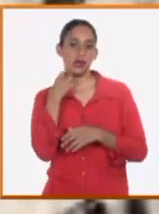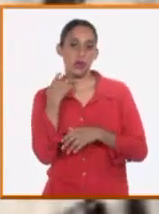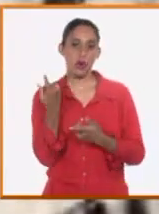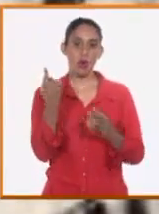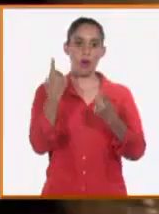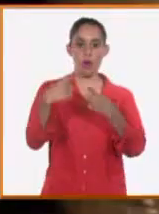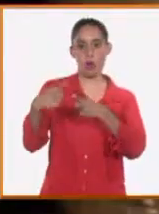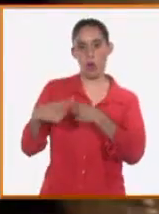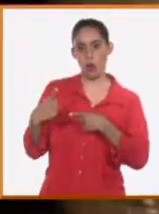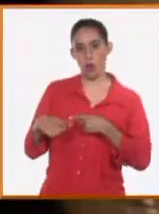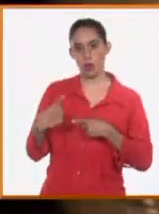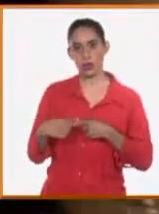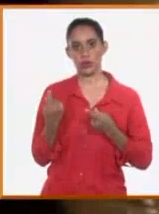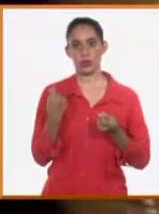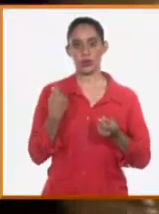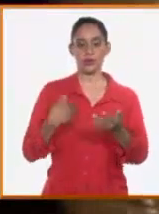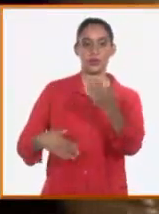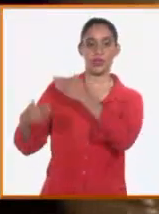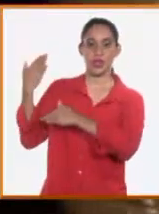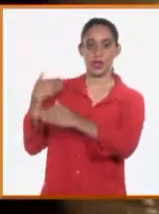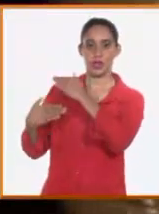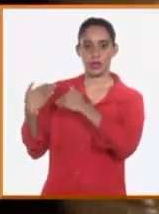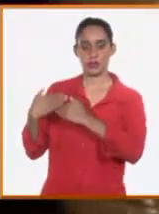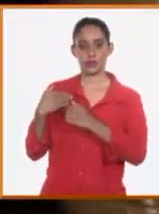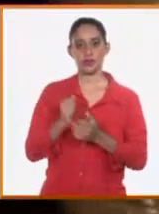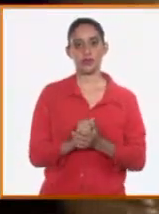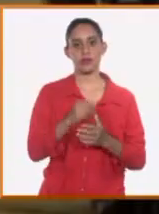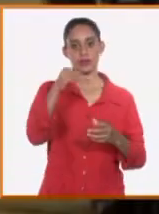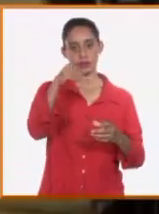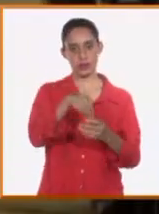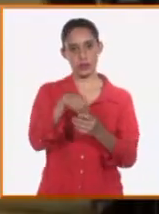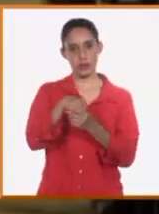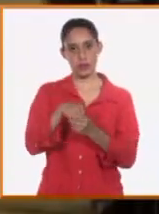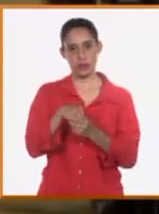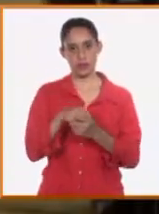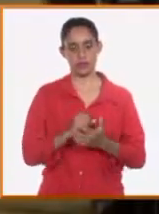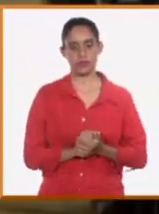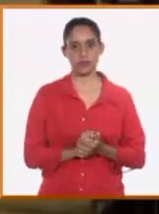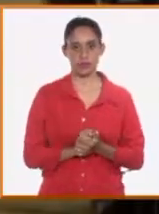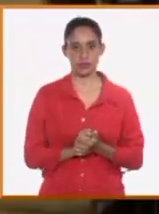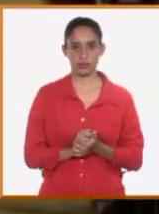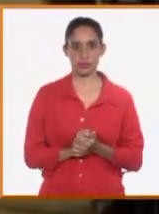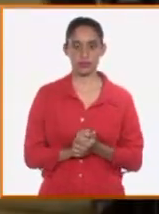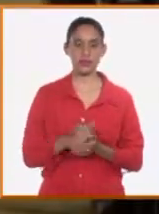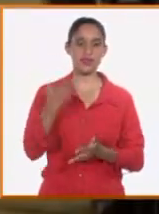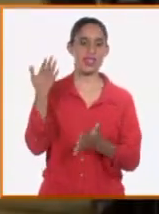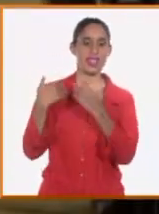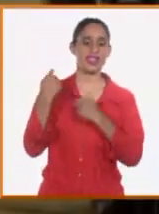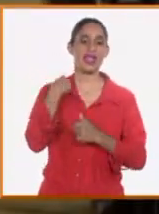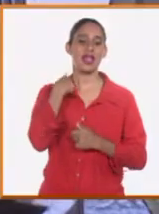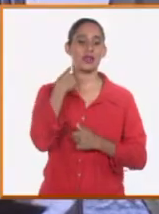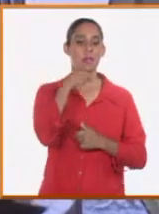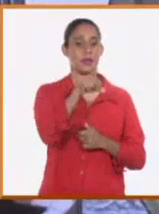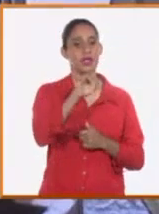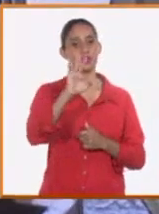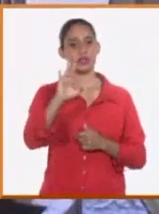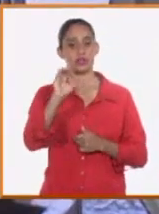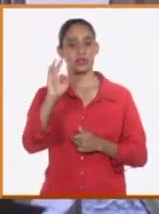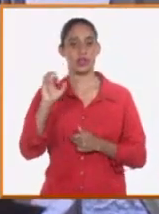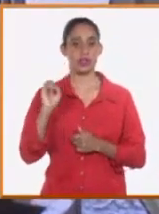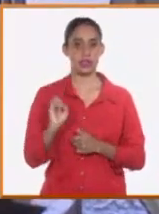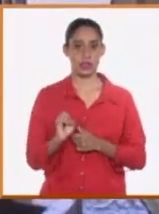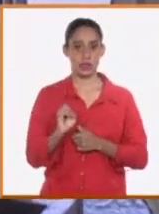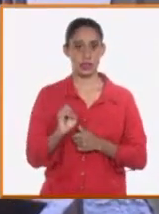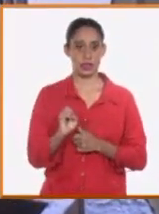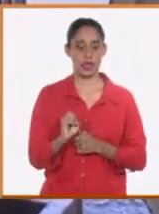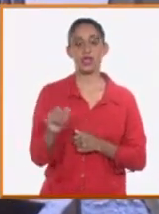y homenajeamos, que nuestra destilería El Infierno, que está ubicada en la zona de Sagua la Grande, que data de 1870, y un alambique que